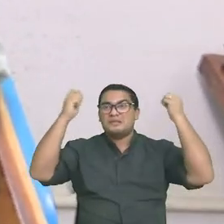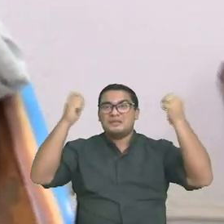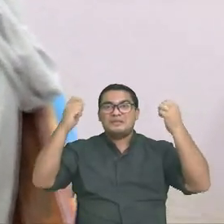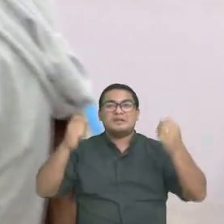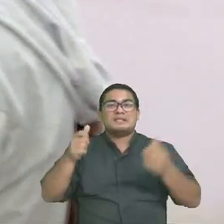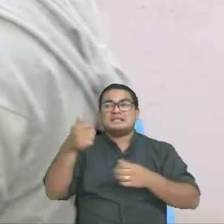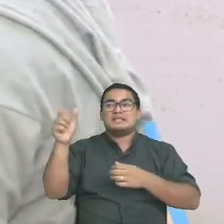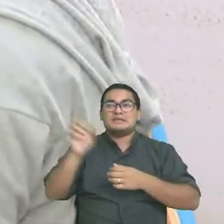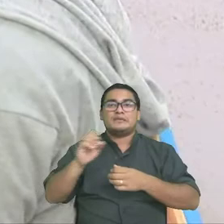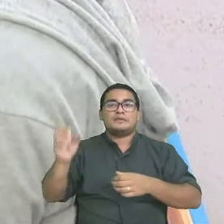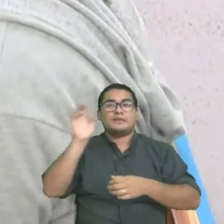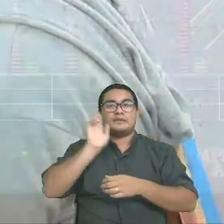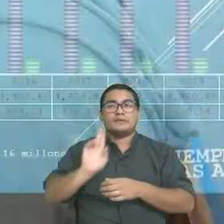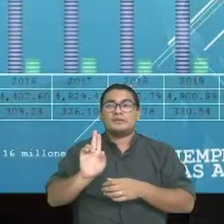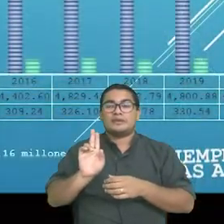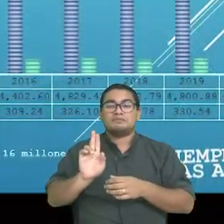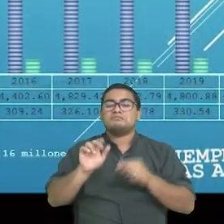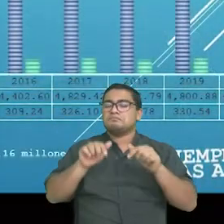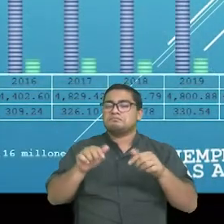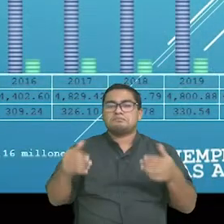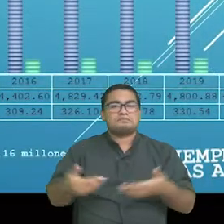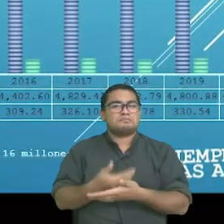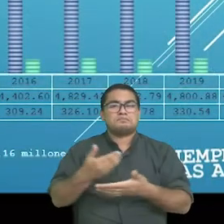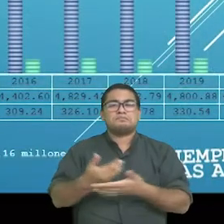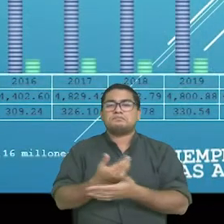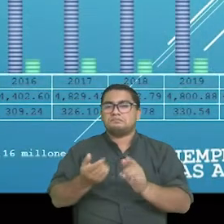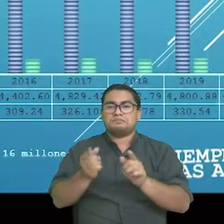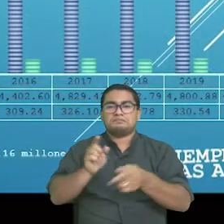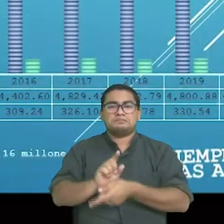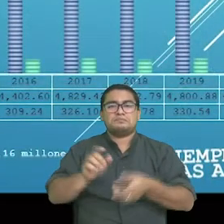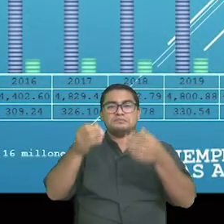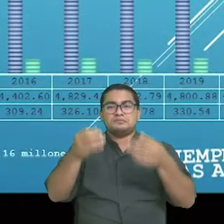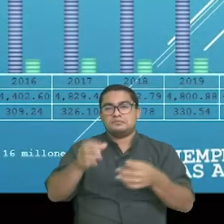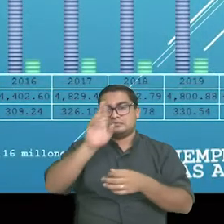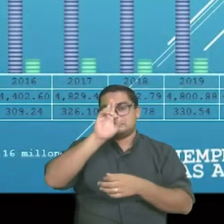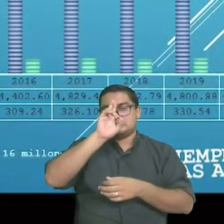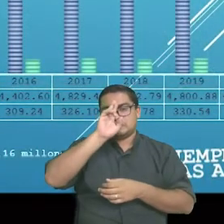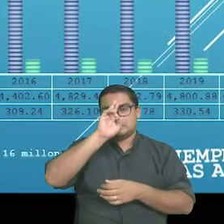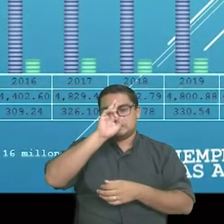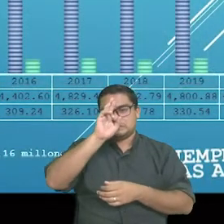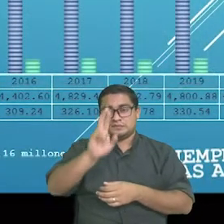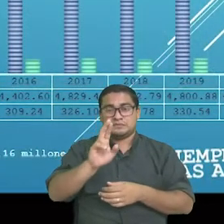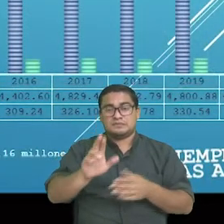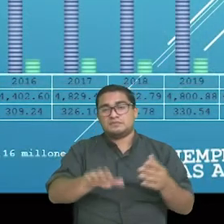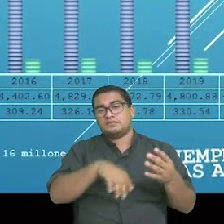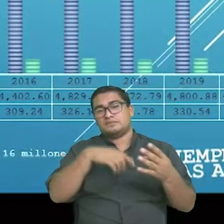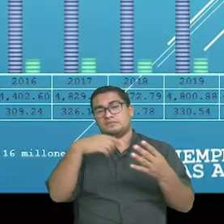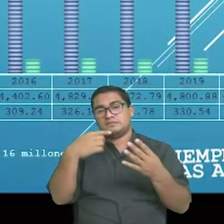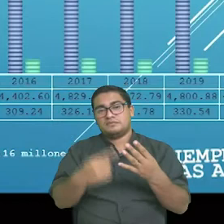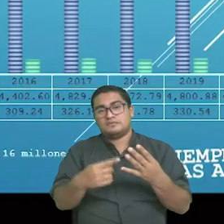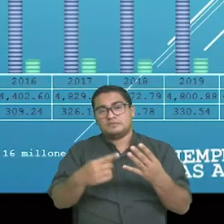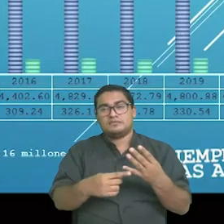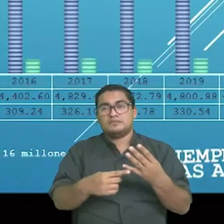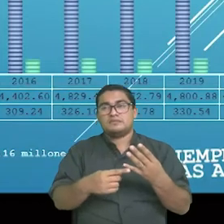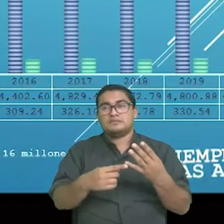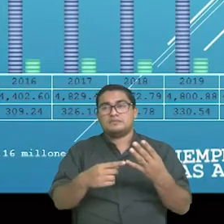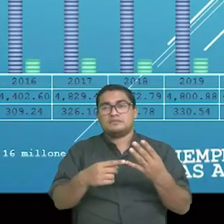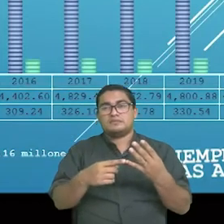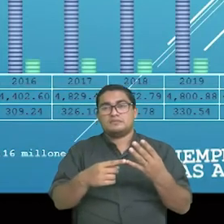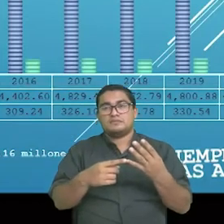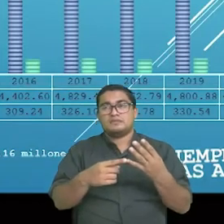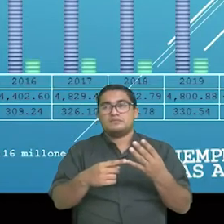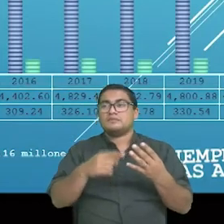6% está respetado. Luego de eso, tirémonos a otras cosas que nos identifica como país,